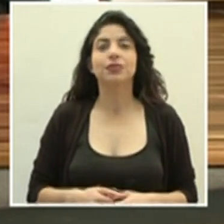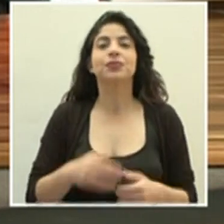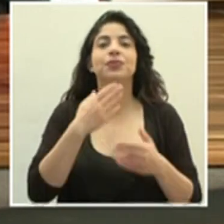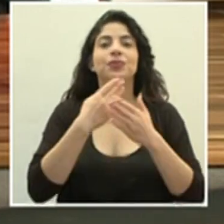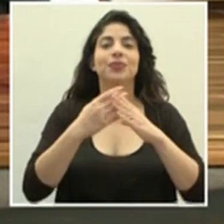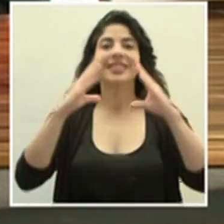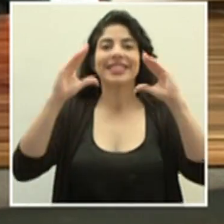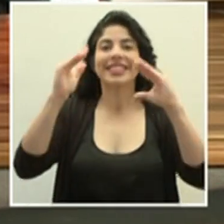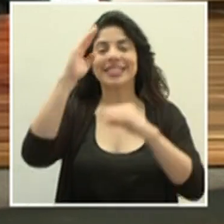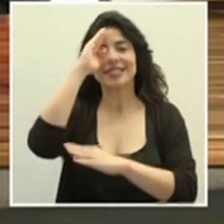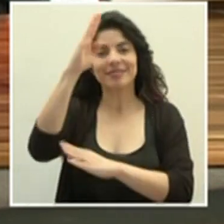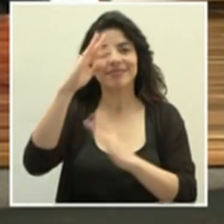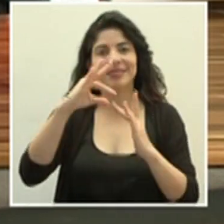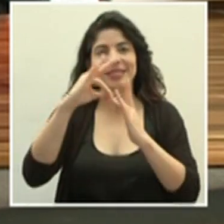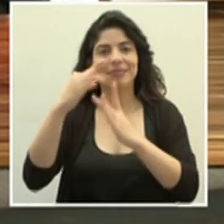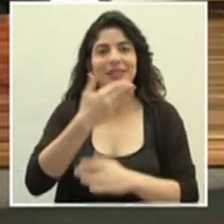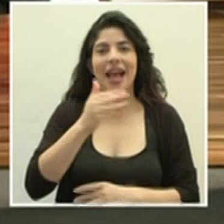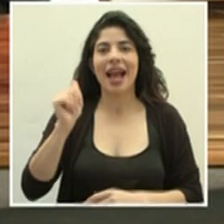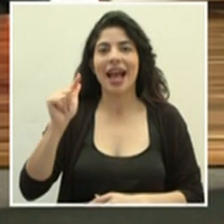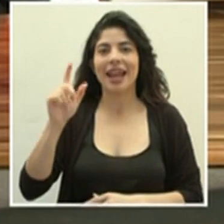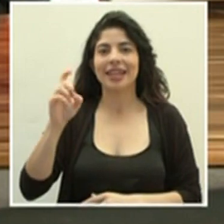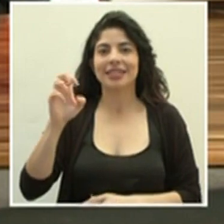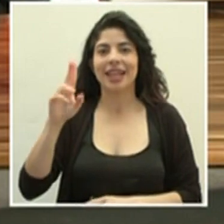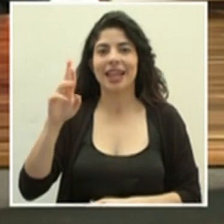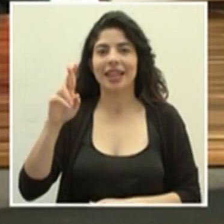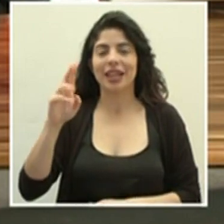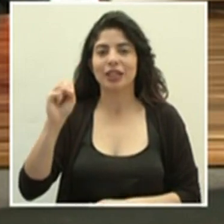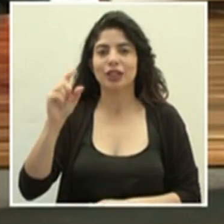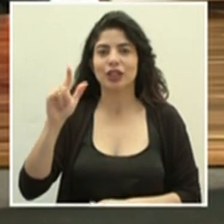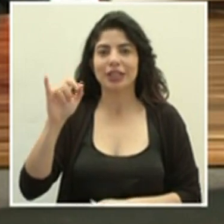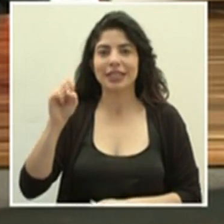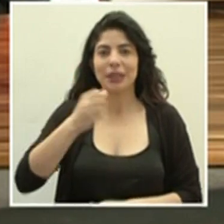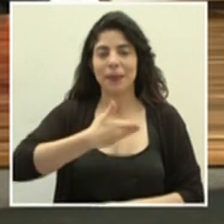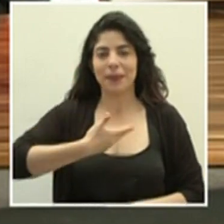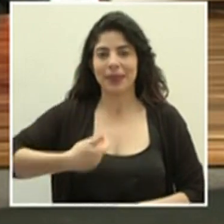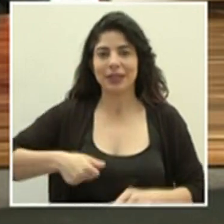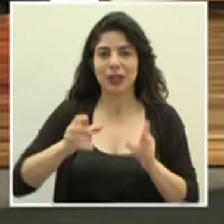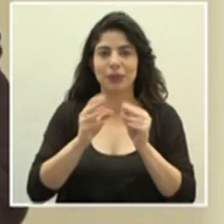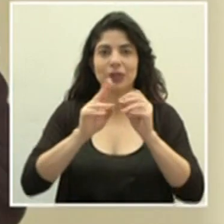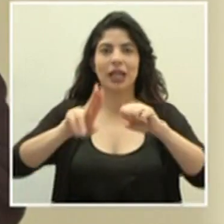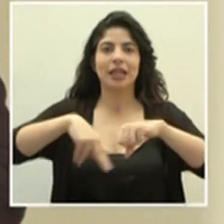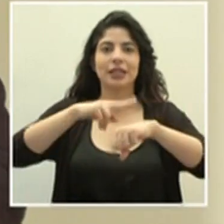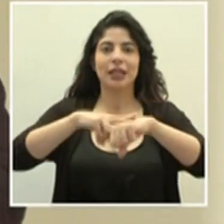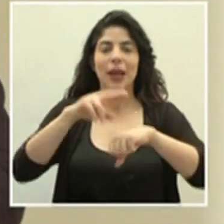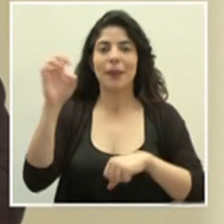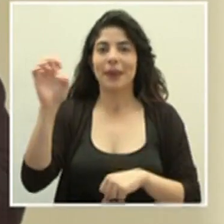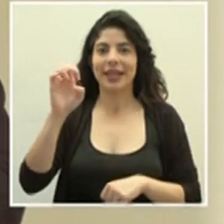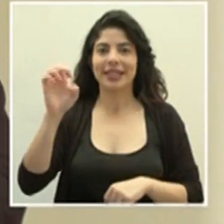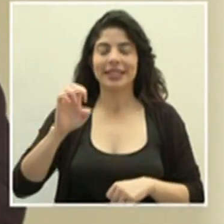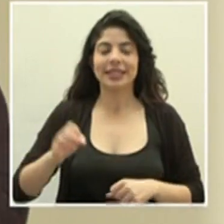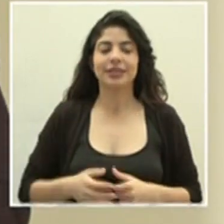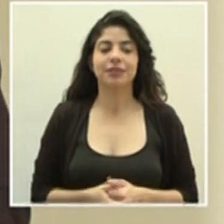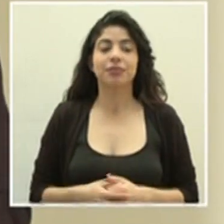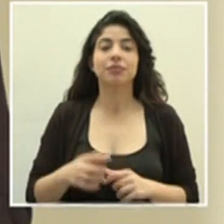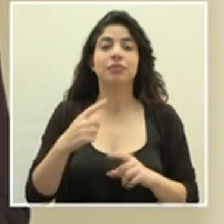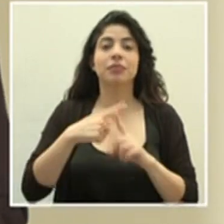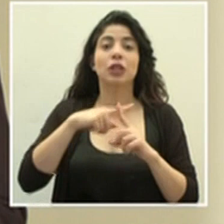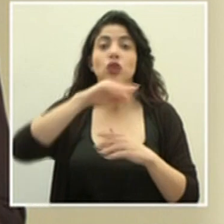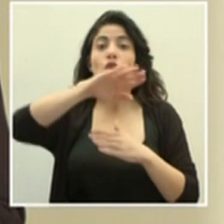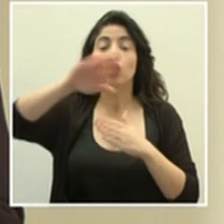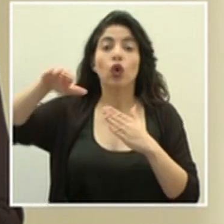Buenas tardes, un saludo especial a Alexander Solís, presidente ejecutivo de la Comisión Nacional de Emergencias, y a todos